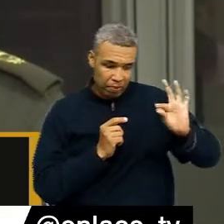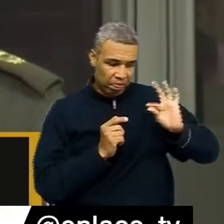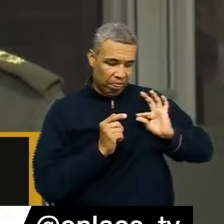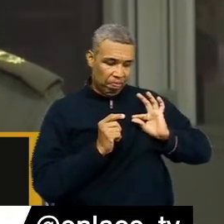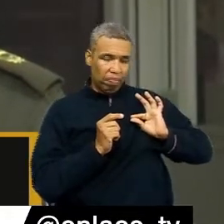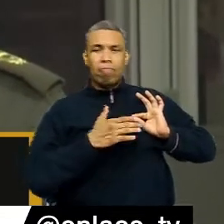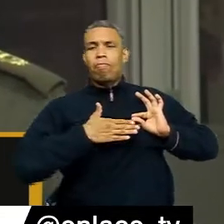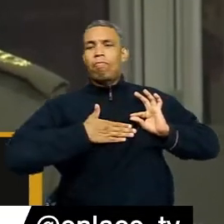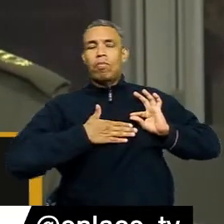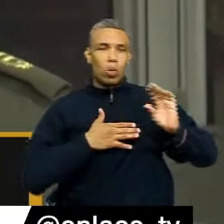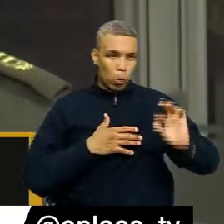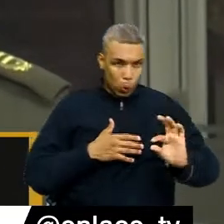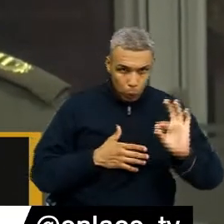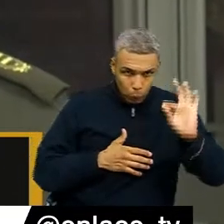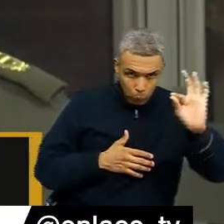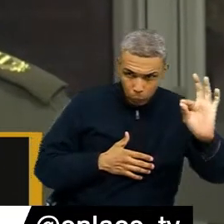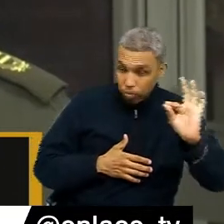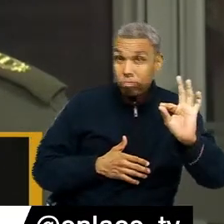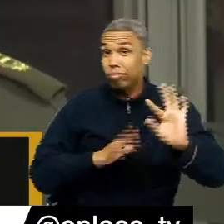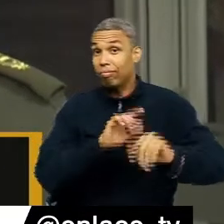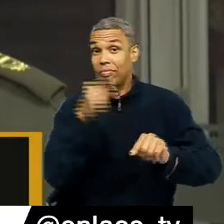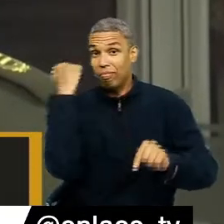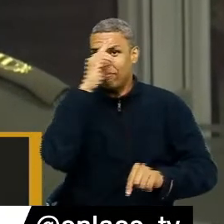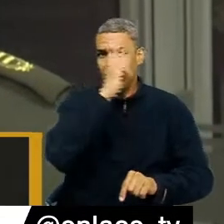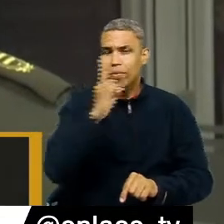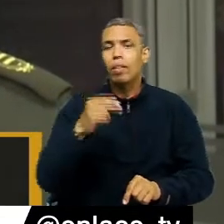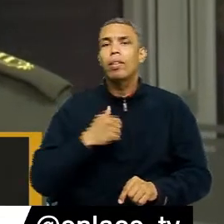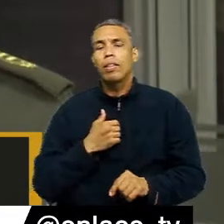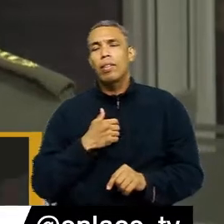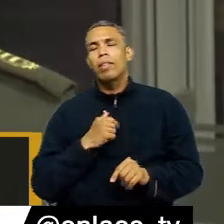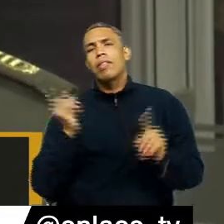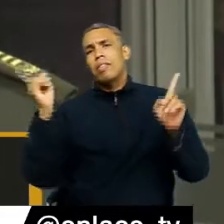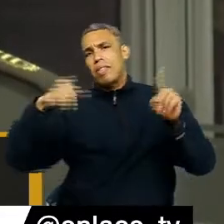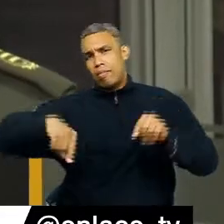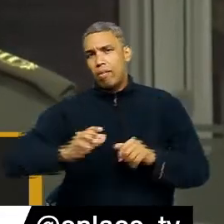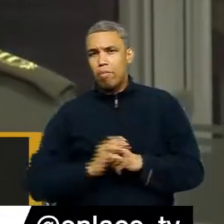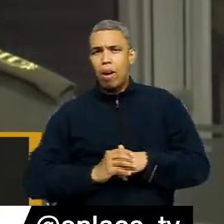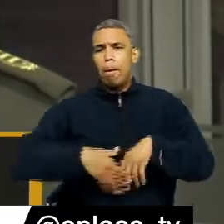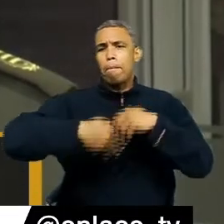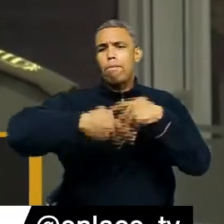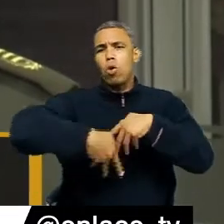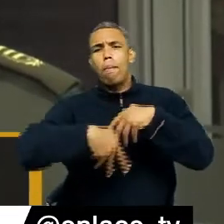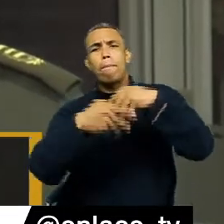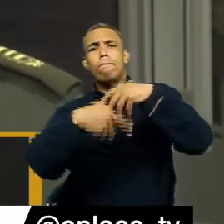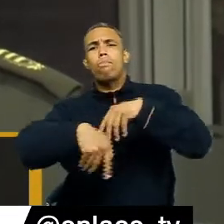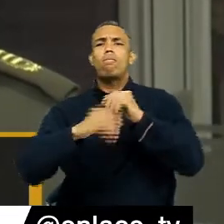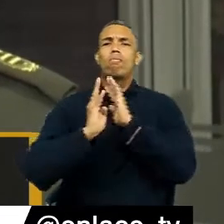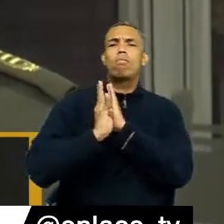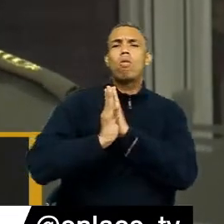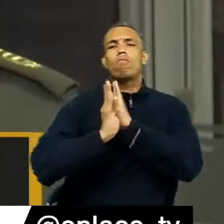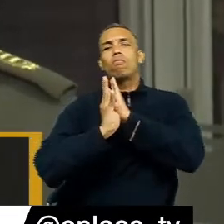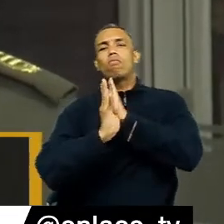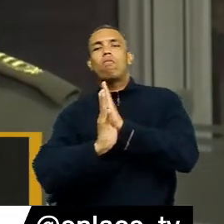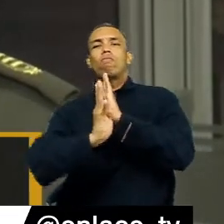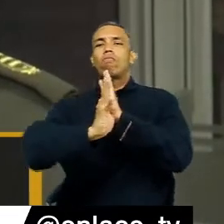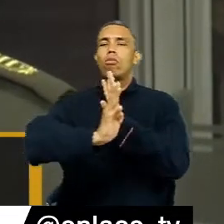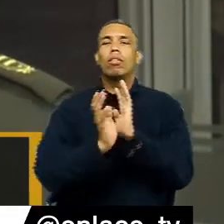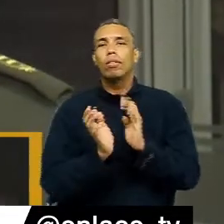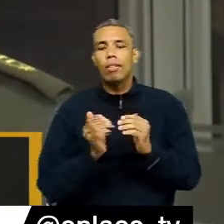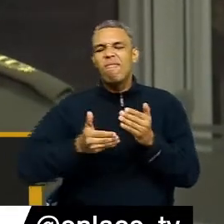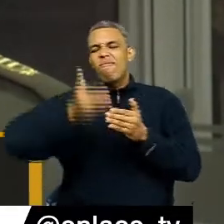lo que pretendemos hacer es, o lo que se va a realizar es un desfile en honor a la comunidad de Barranca Bermeja, que parte desde el comando